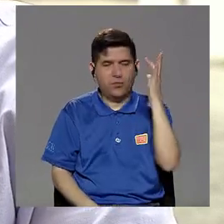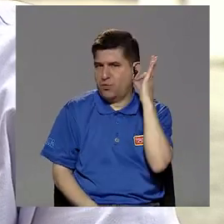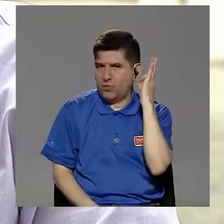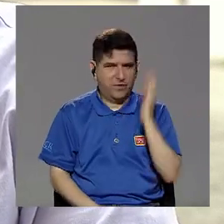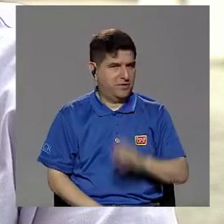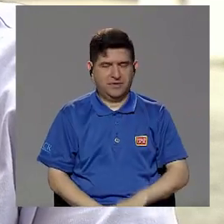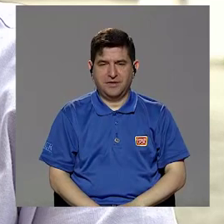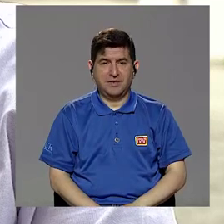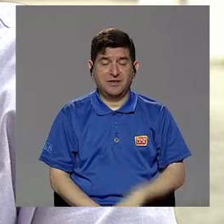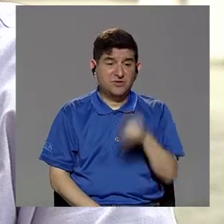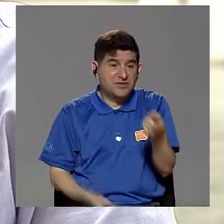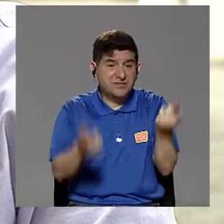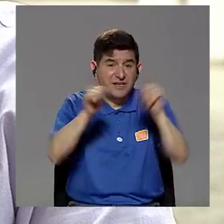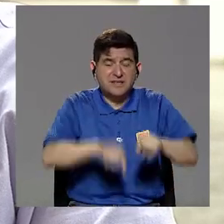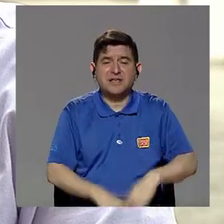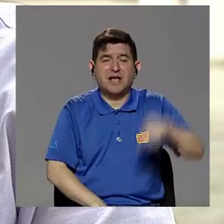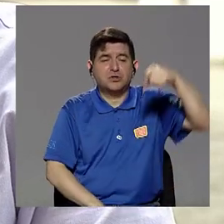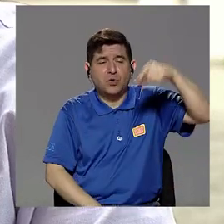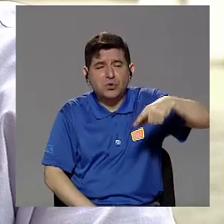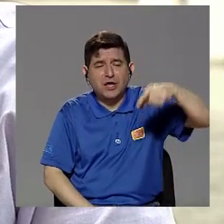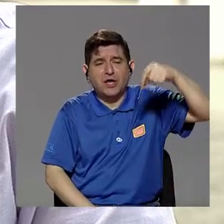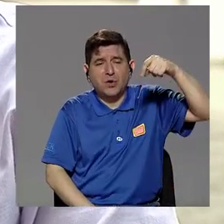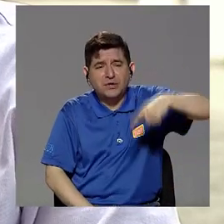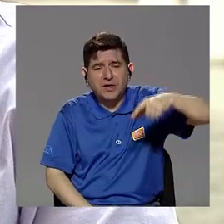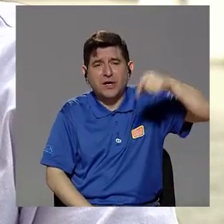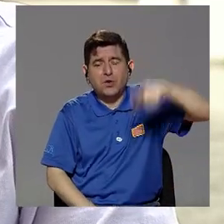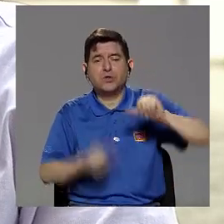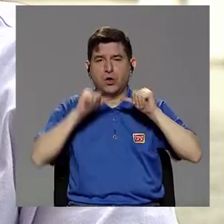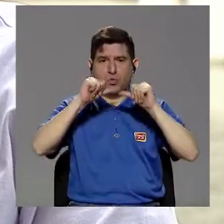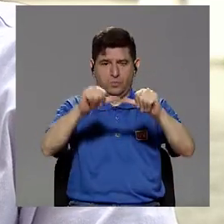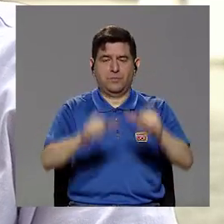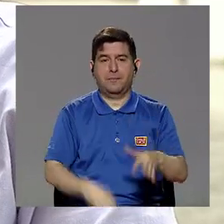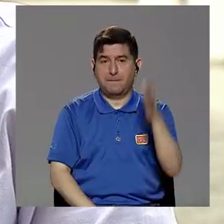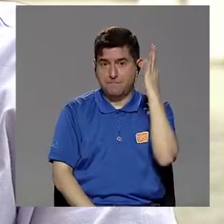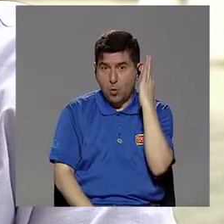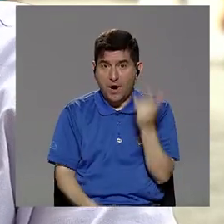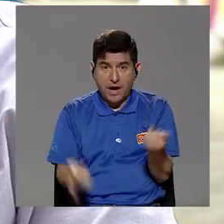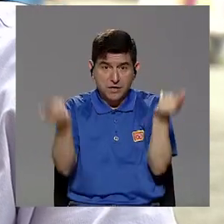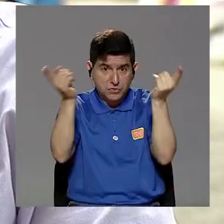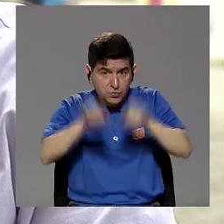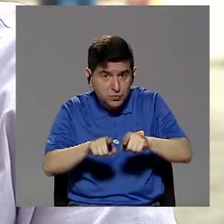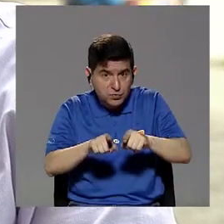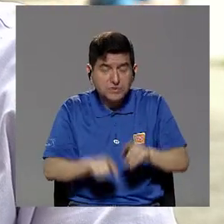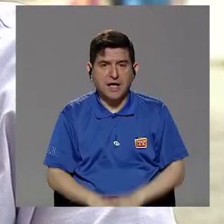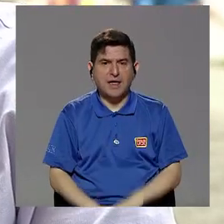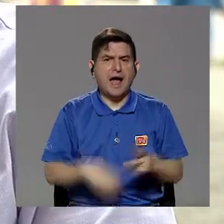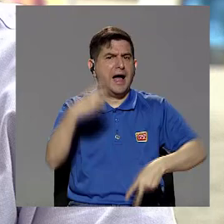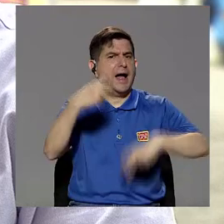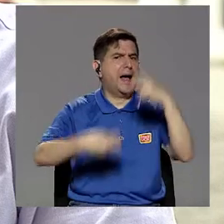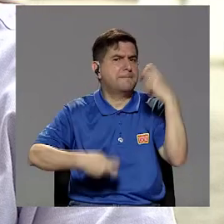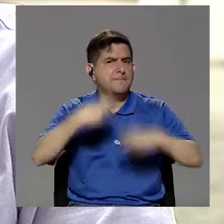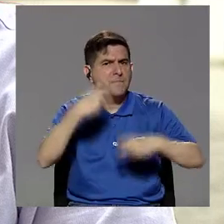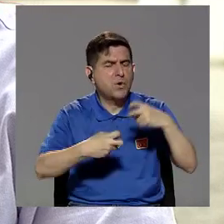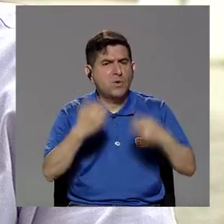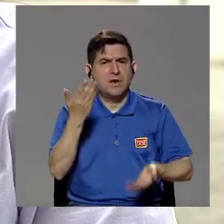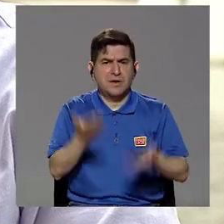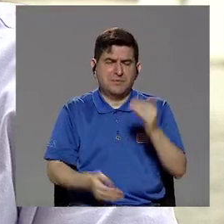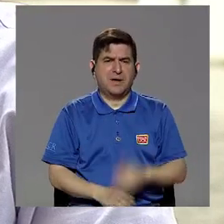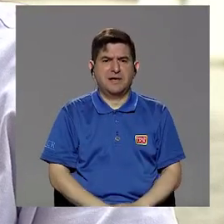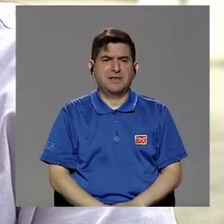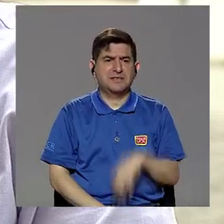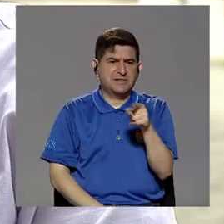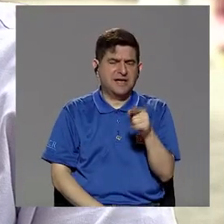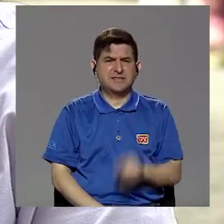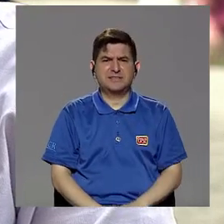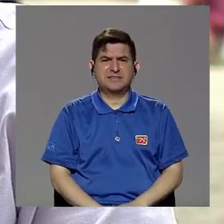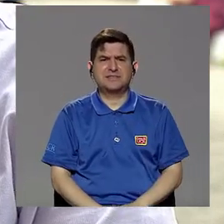mujeres. Uh-huh. Entonces, vamos a tener un goteo constante. Uh-huh. Cuando a las mujeres les sucede esto, generalmente es porque hay un problema de